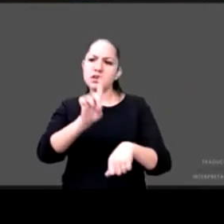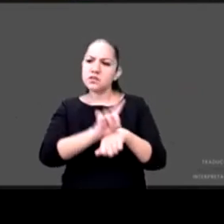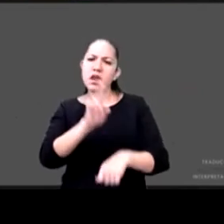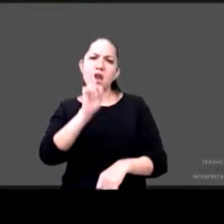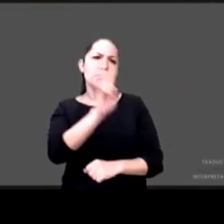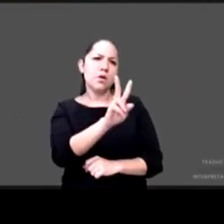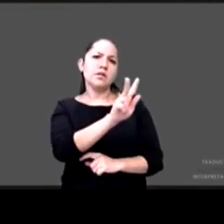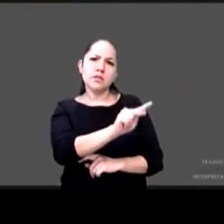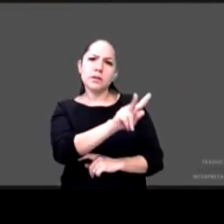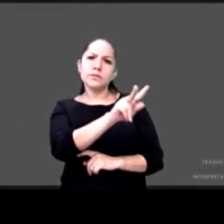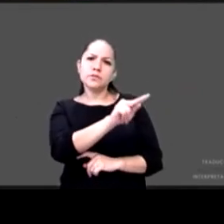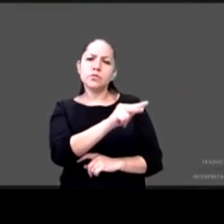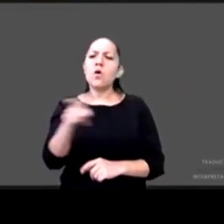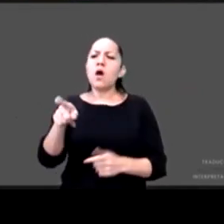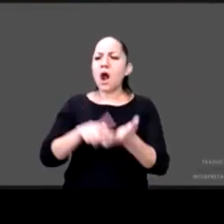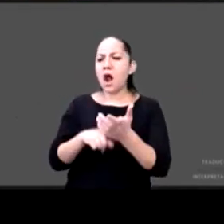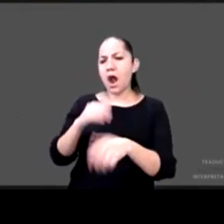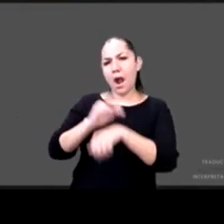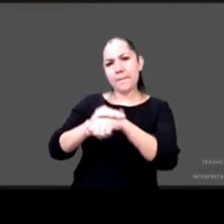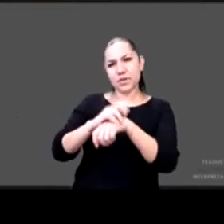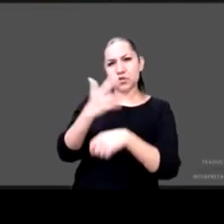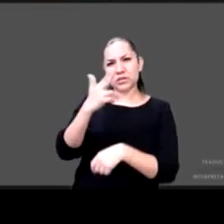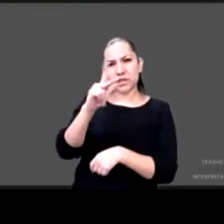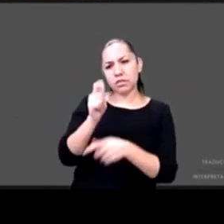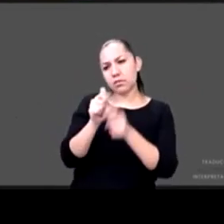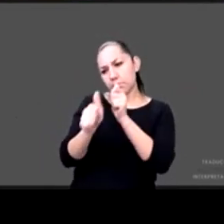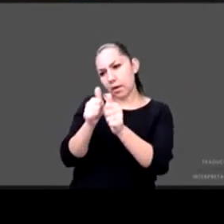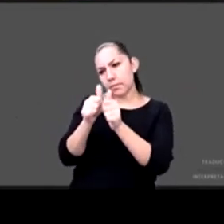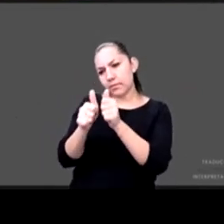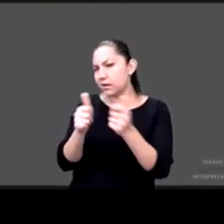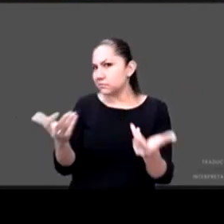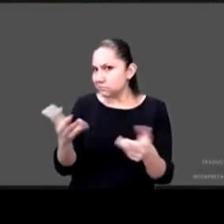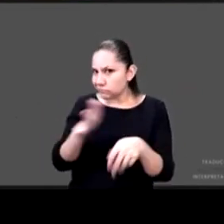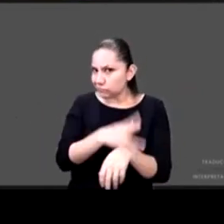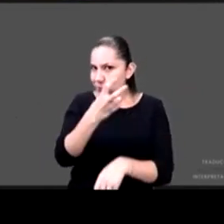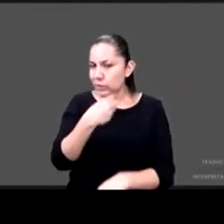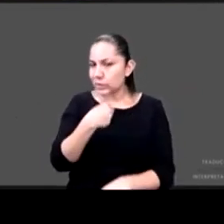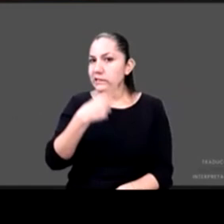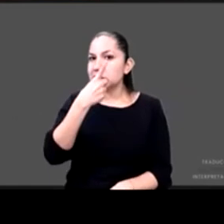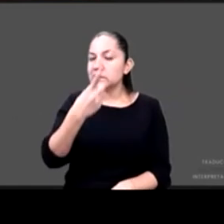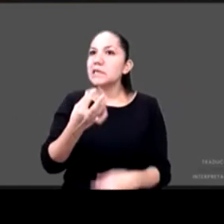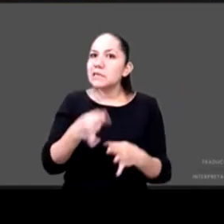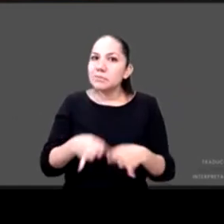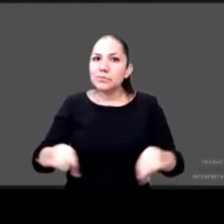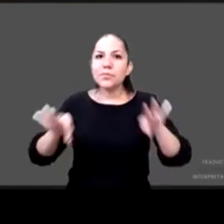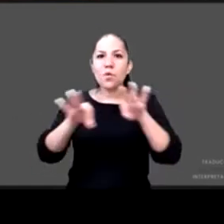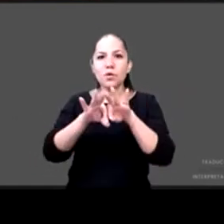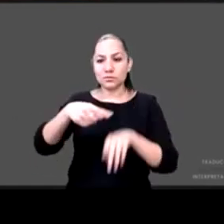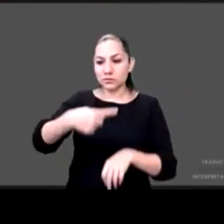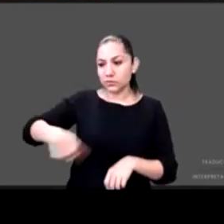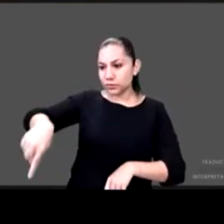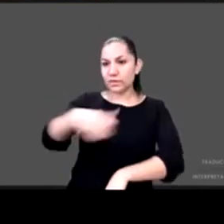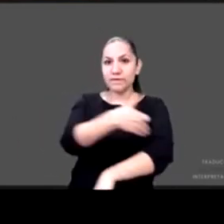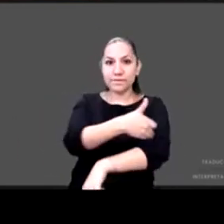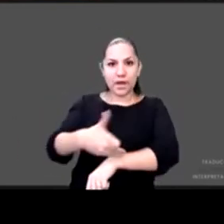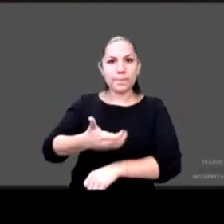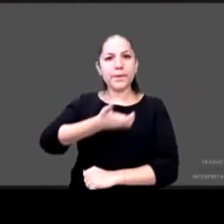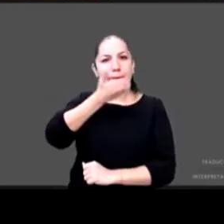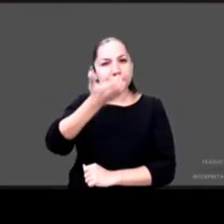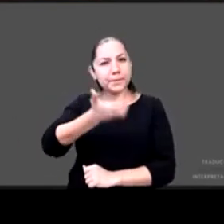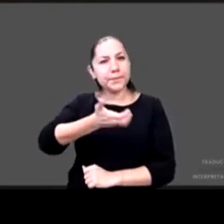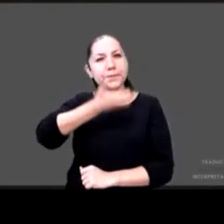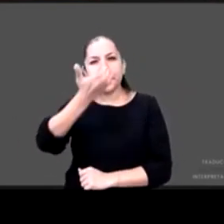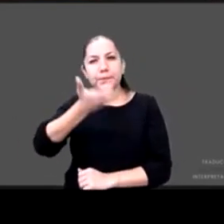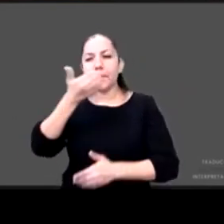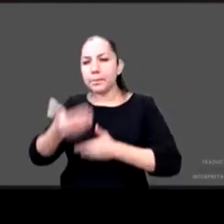la importancia de rituales en la familia. Ahora no es tiempo para que estés a ver el video. Estamos comiendo juntos,